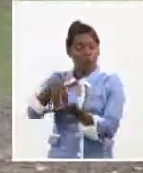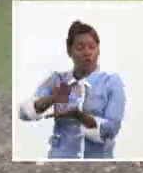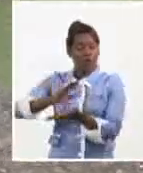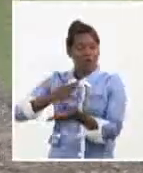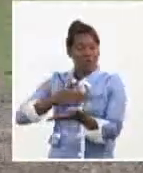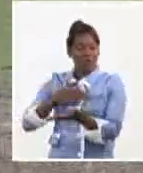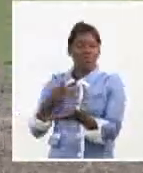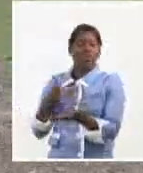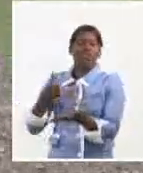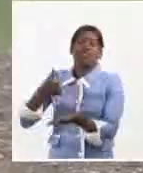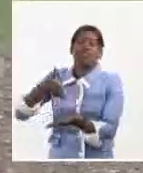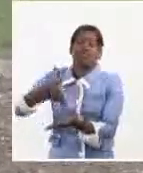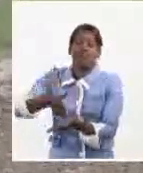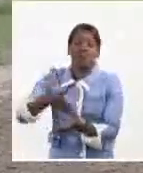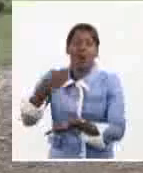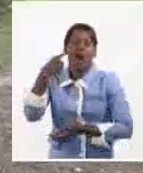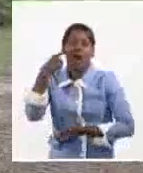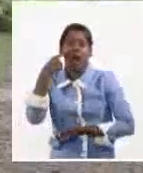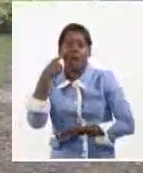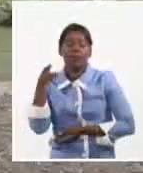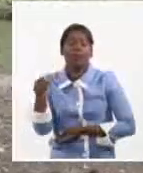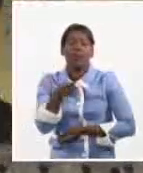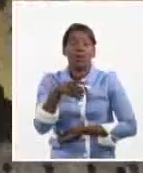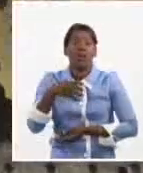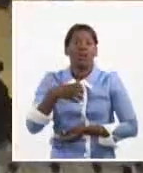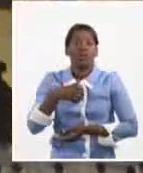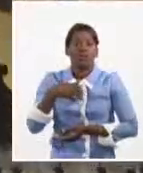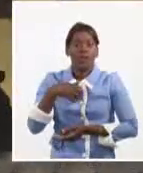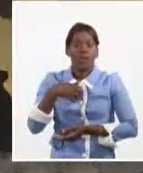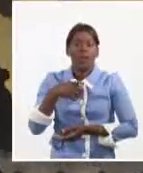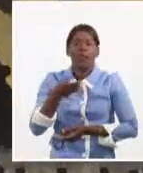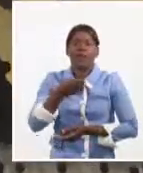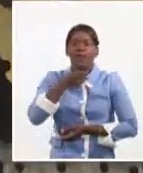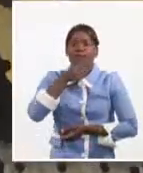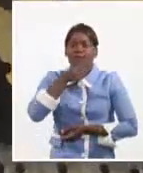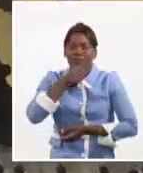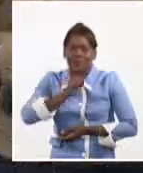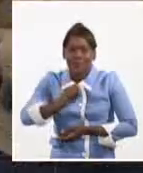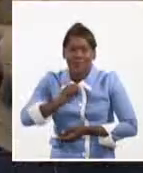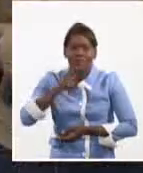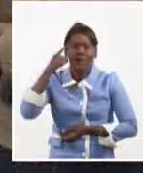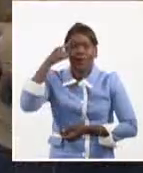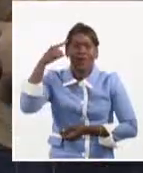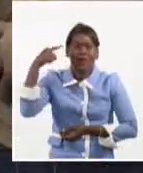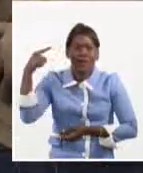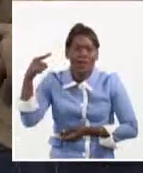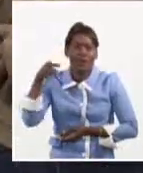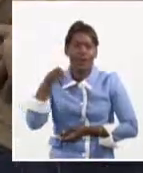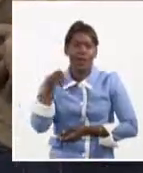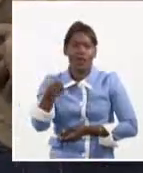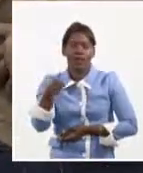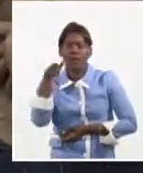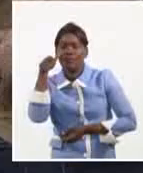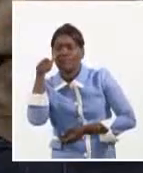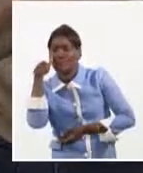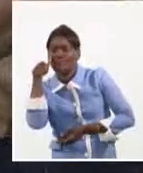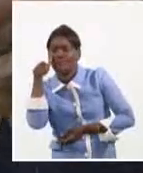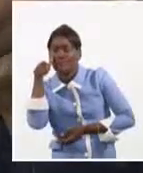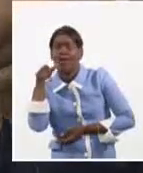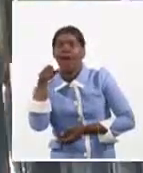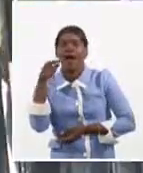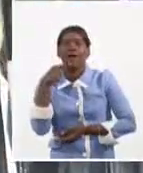Este productor posee uno de los mayores rebaños de ganado menor en la isla y logró importar un bulldozer, lo que ayudará a crecer en áreas